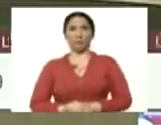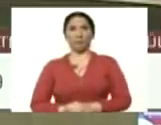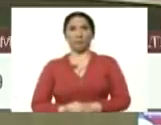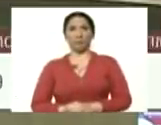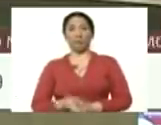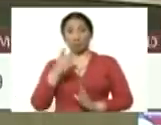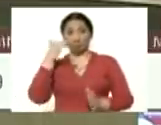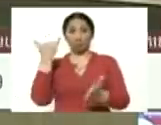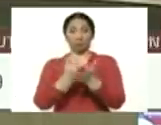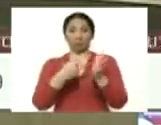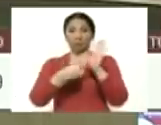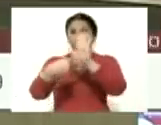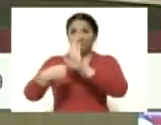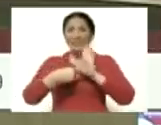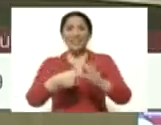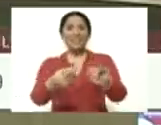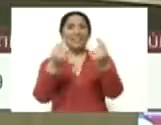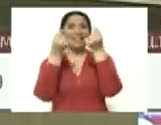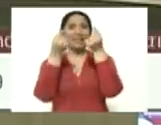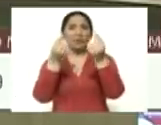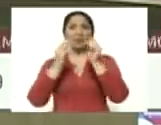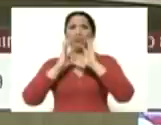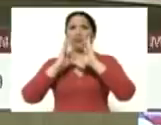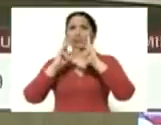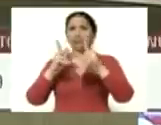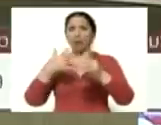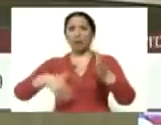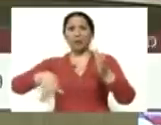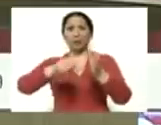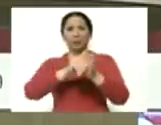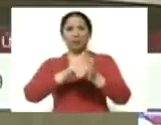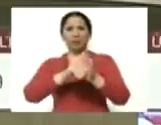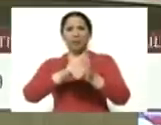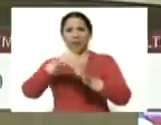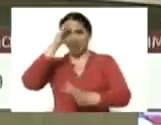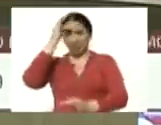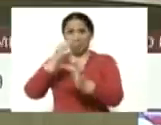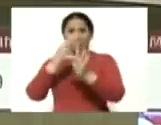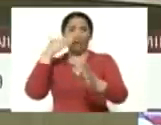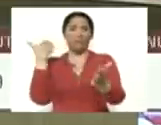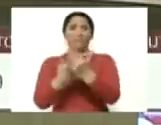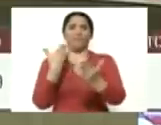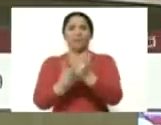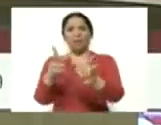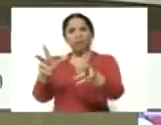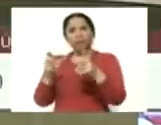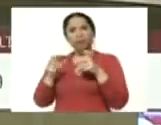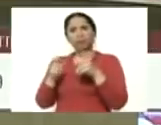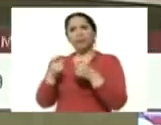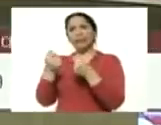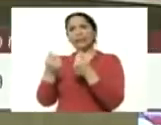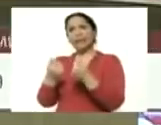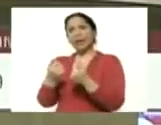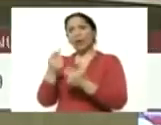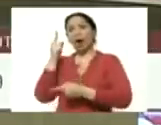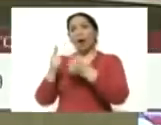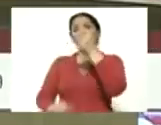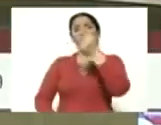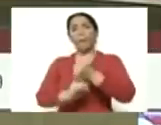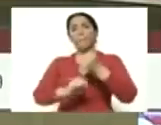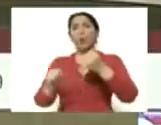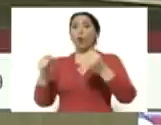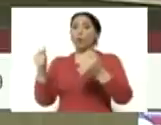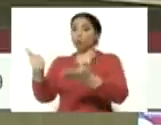notar que ningún testimonio de los retornados da fe de haber recibido algún apoyo o ayuda